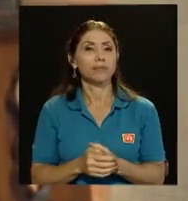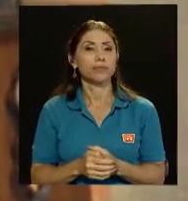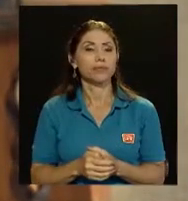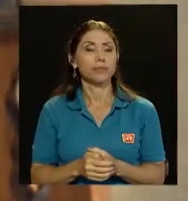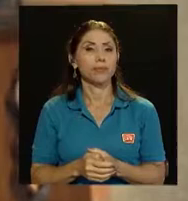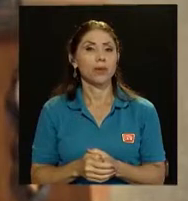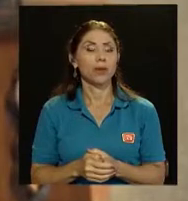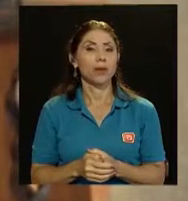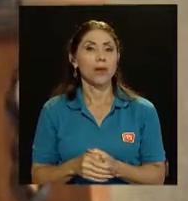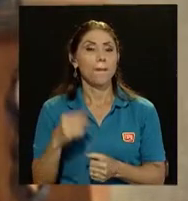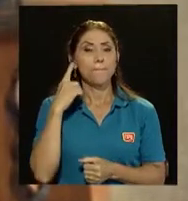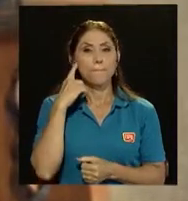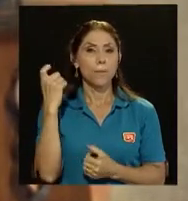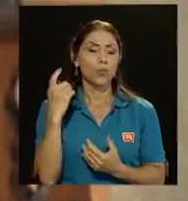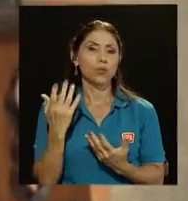porque